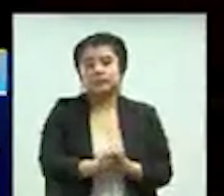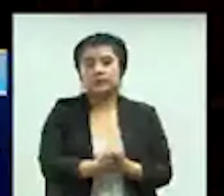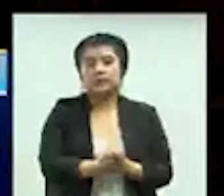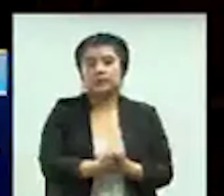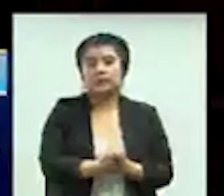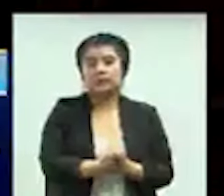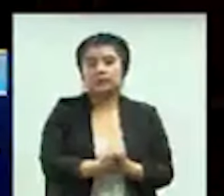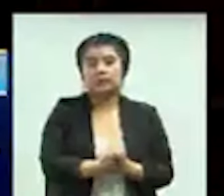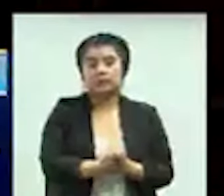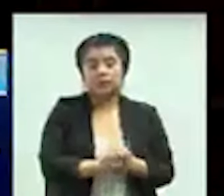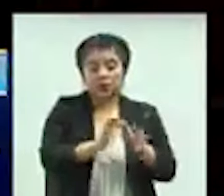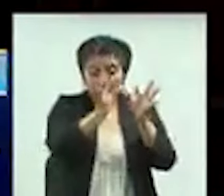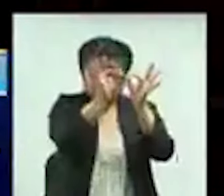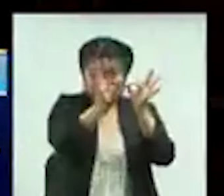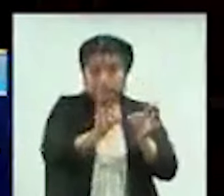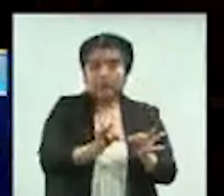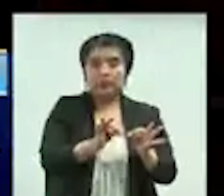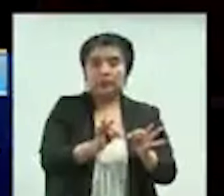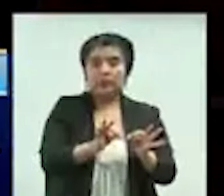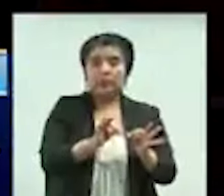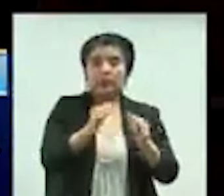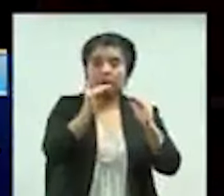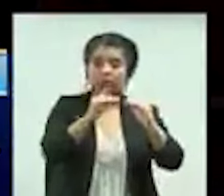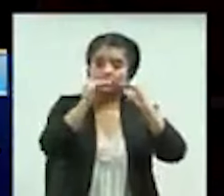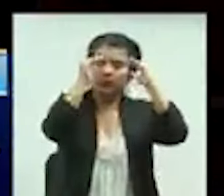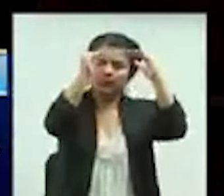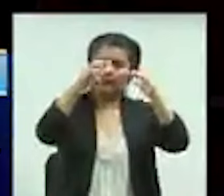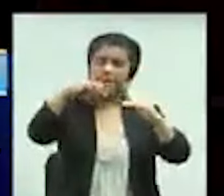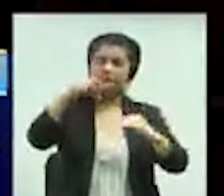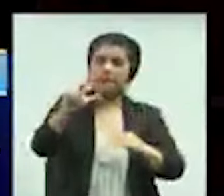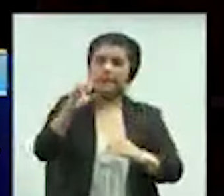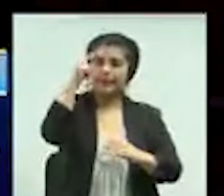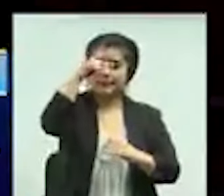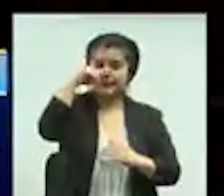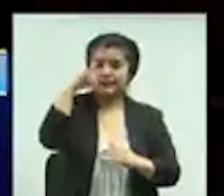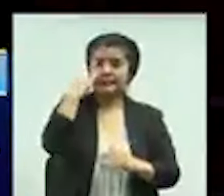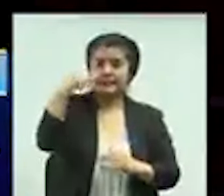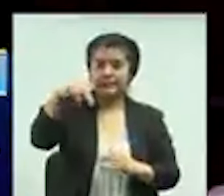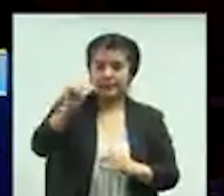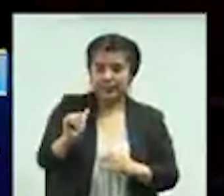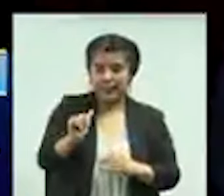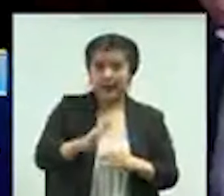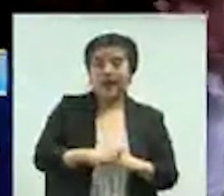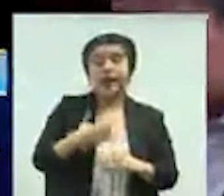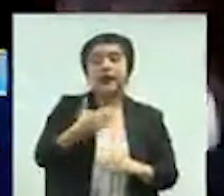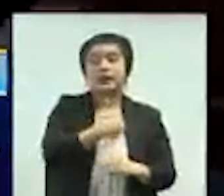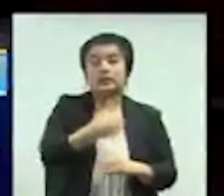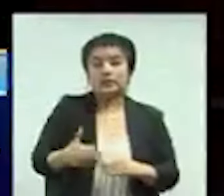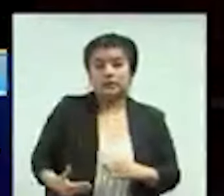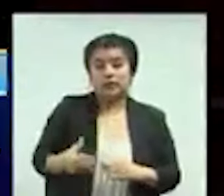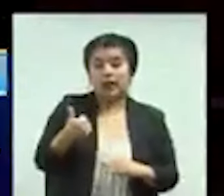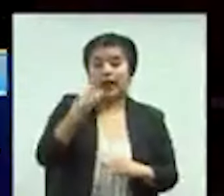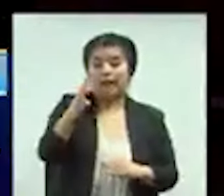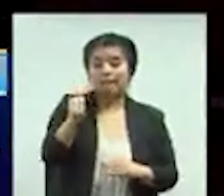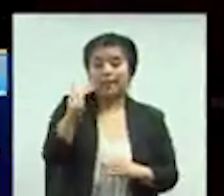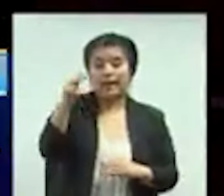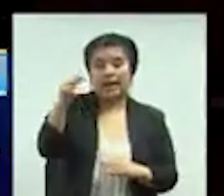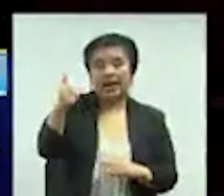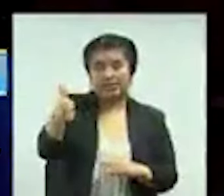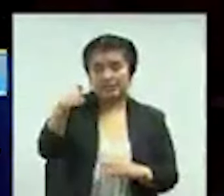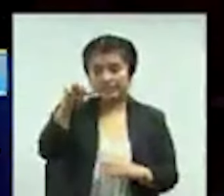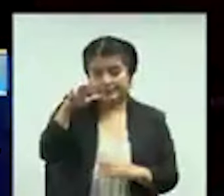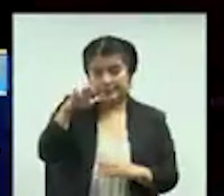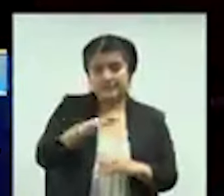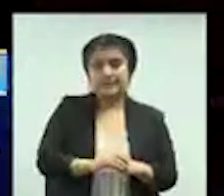¿cumple la autoridad palestina en el gobierno de Mahmoud Abbas